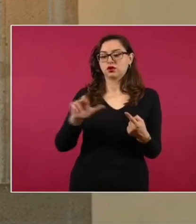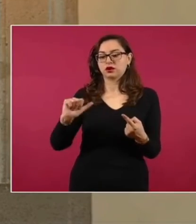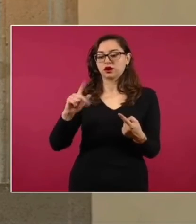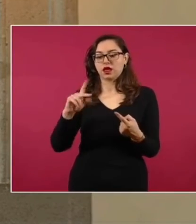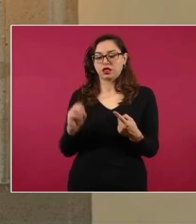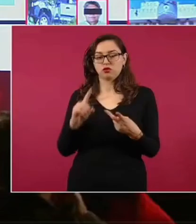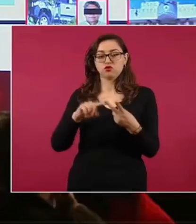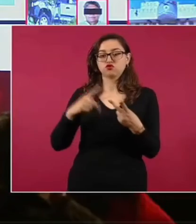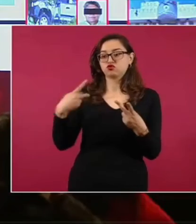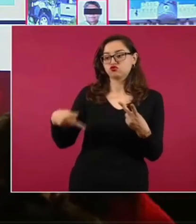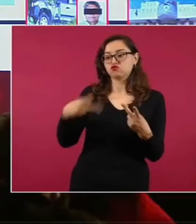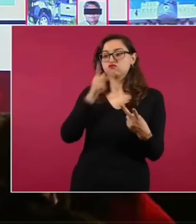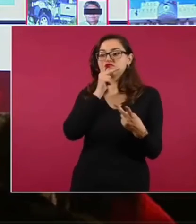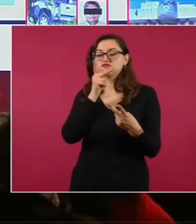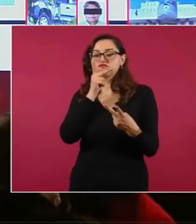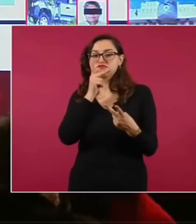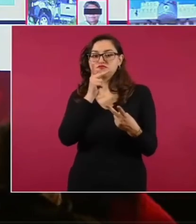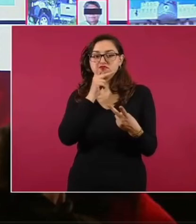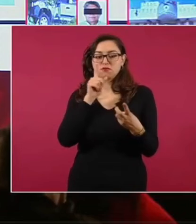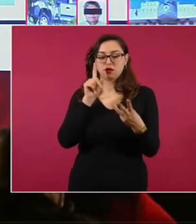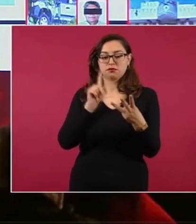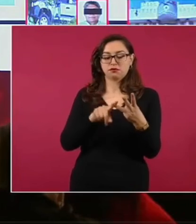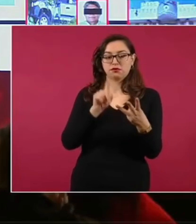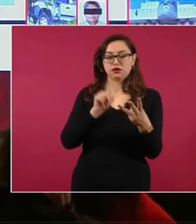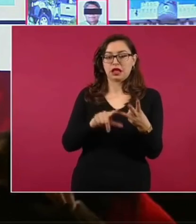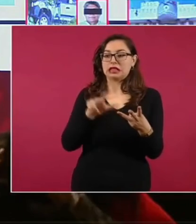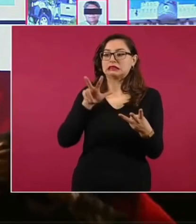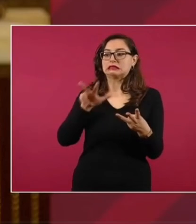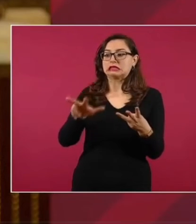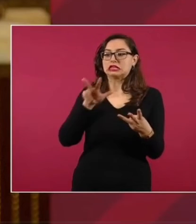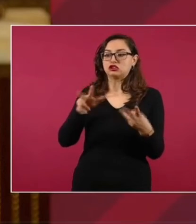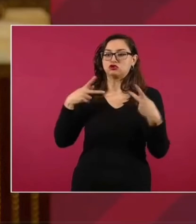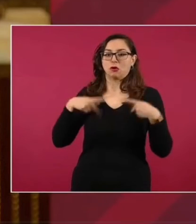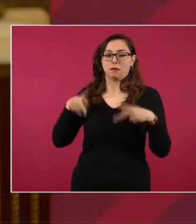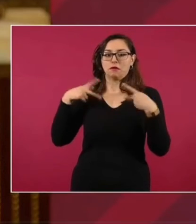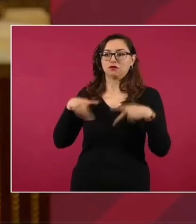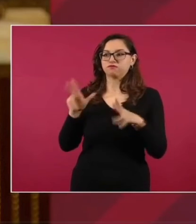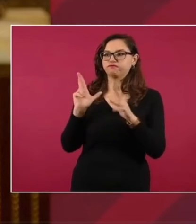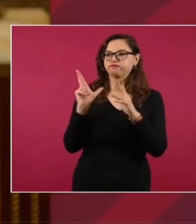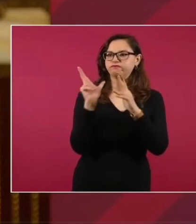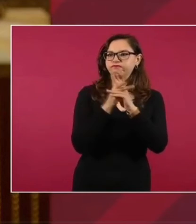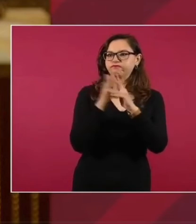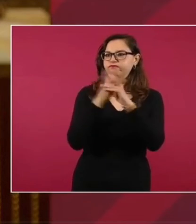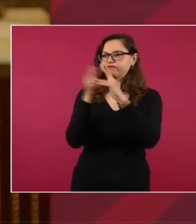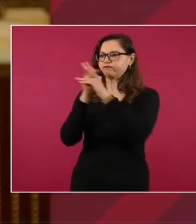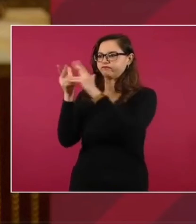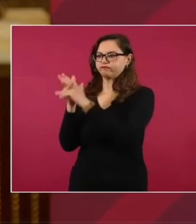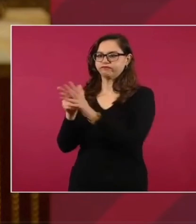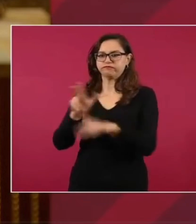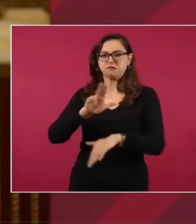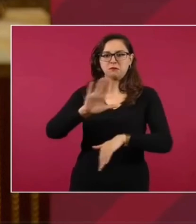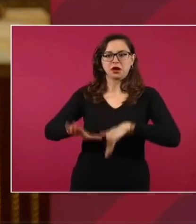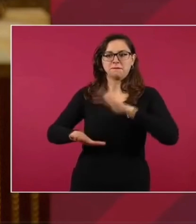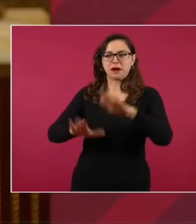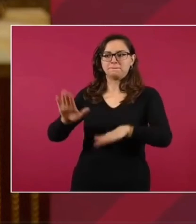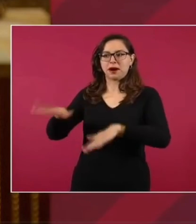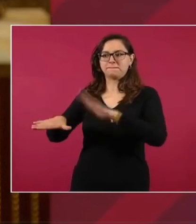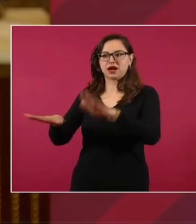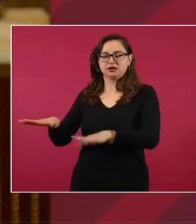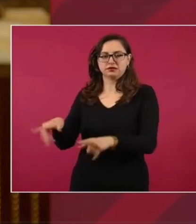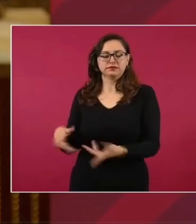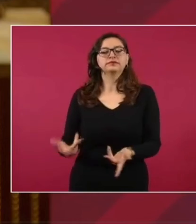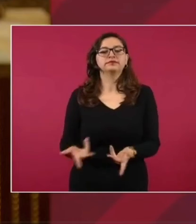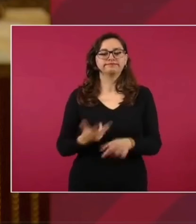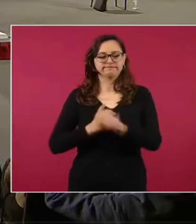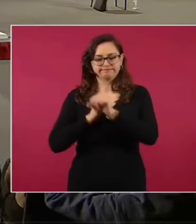padre de ese municipio, y 18 víctimas más, esto en San Miguel Totolapan, que ya se sigue